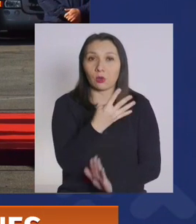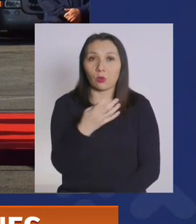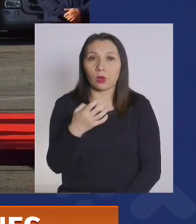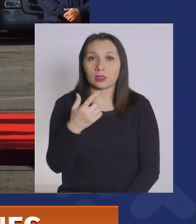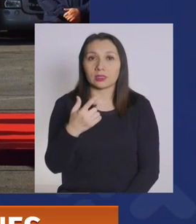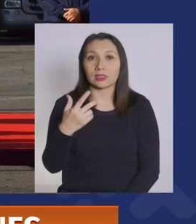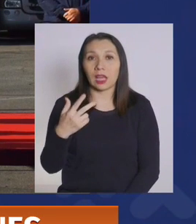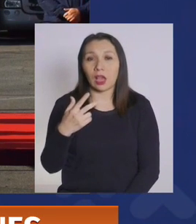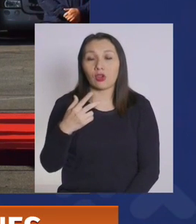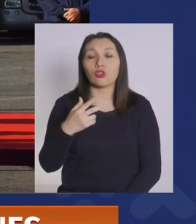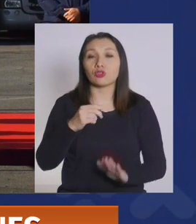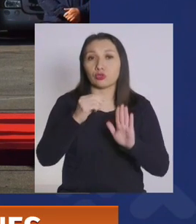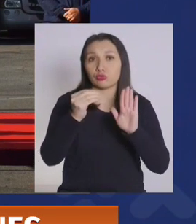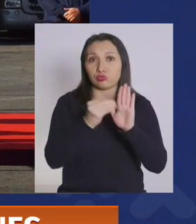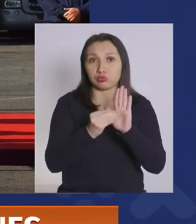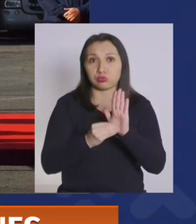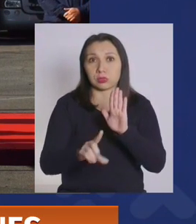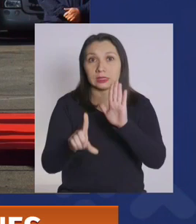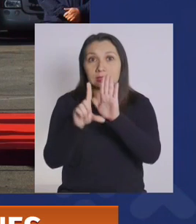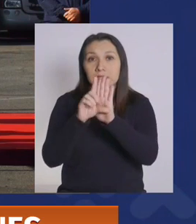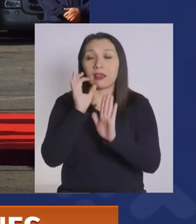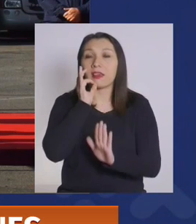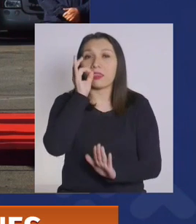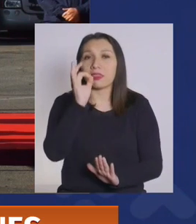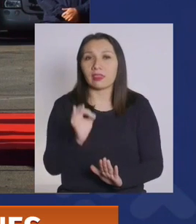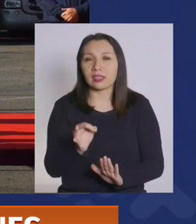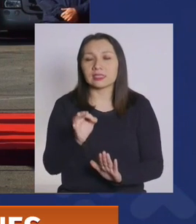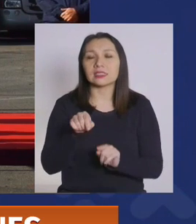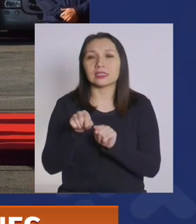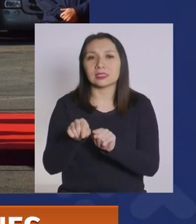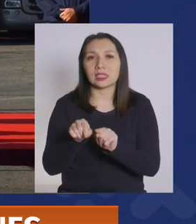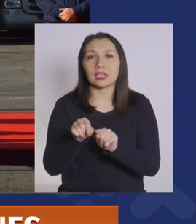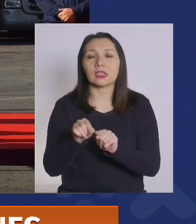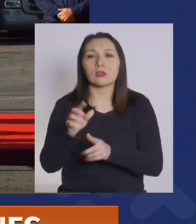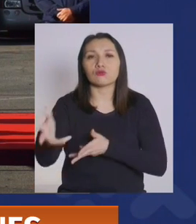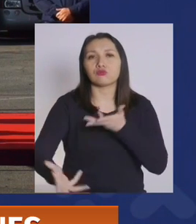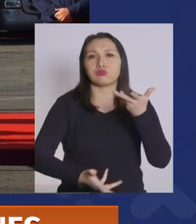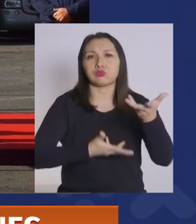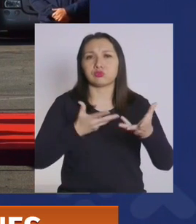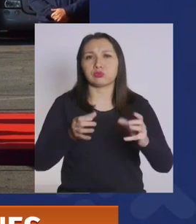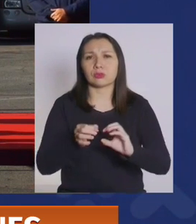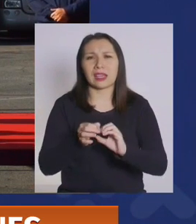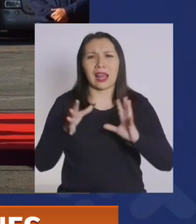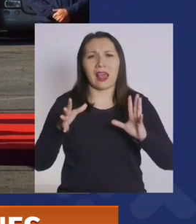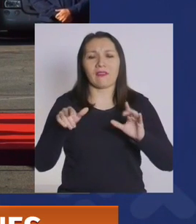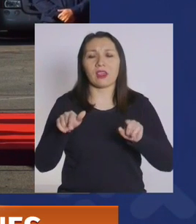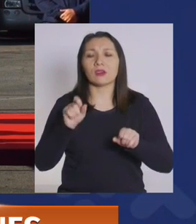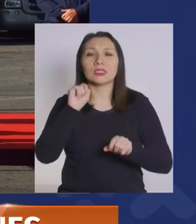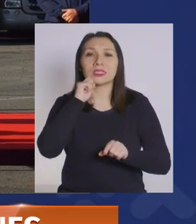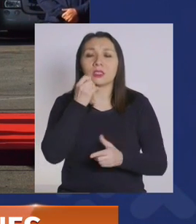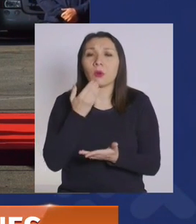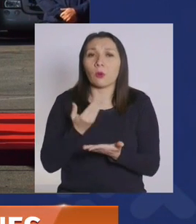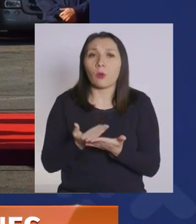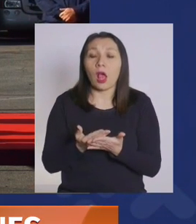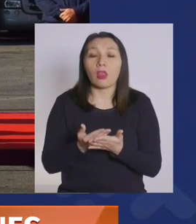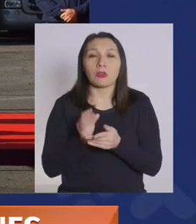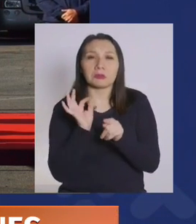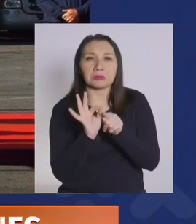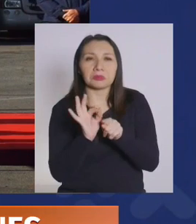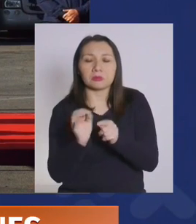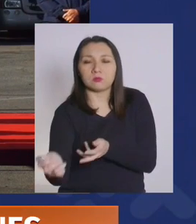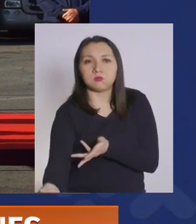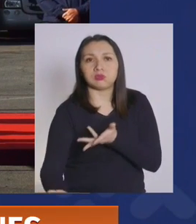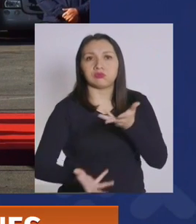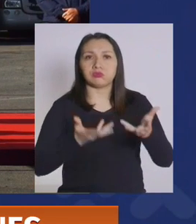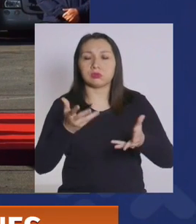478 del Código Penal establece la figura del incendio agravado cuando se queman o se